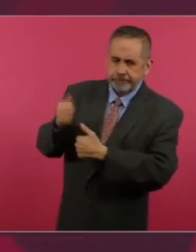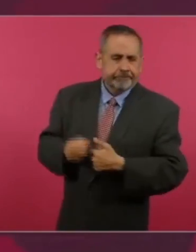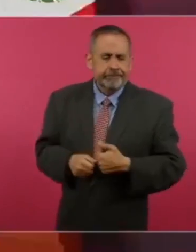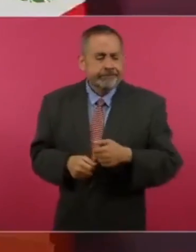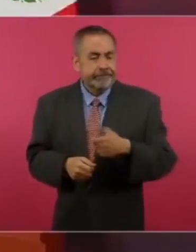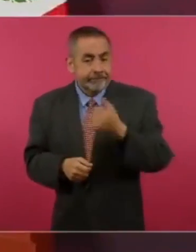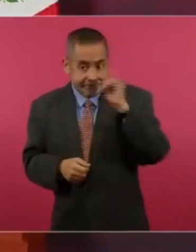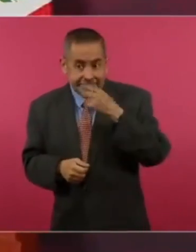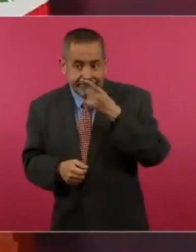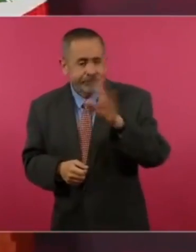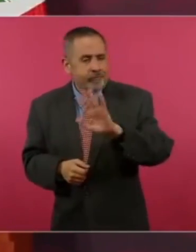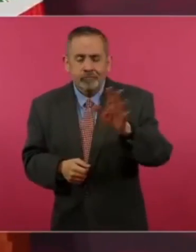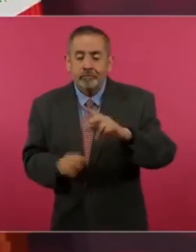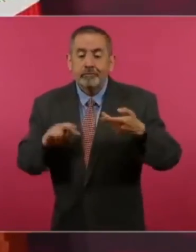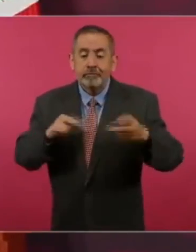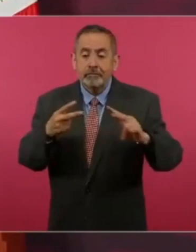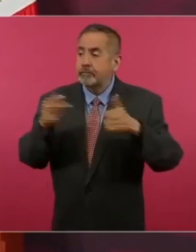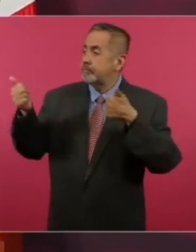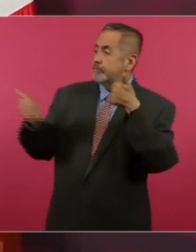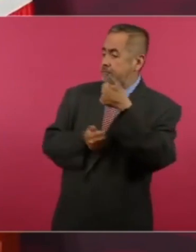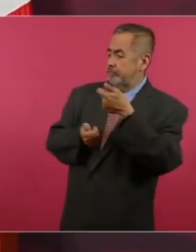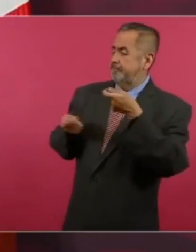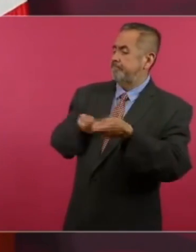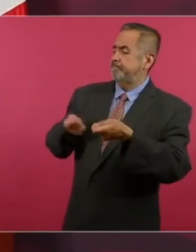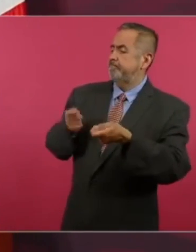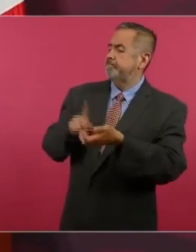esto quiere decir que ellos trabajan para nosotros.